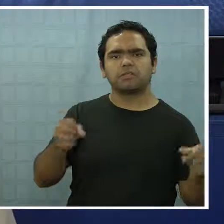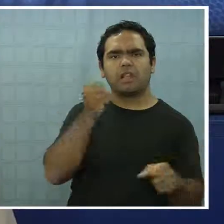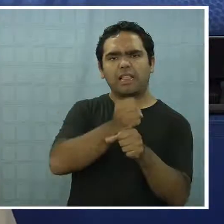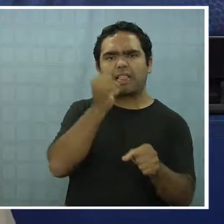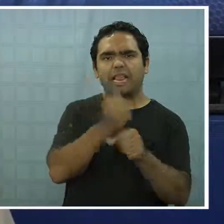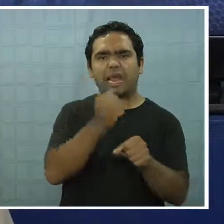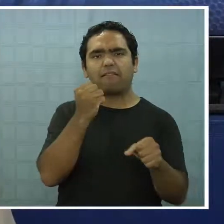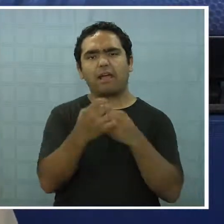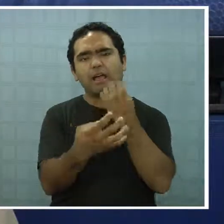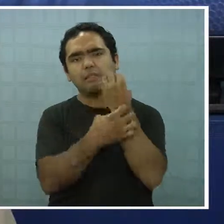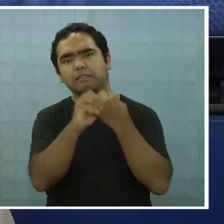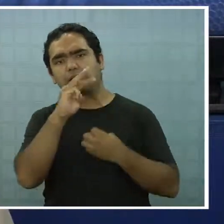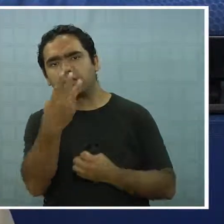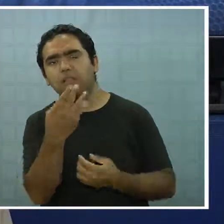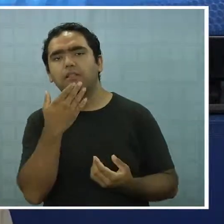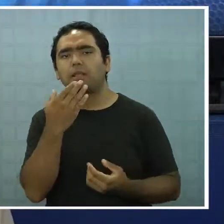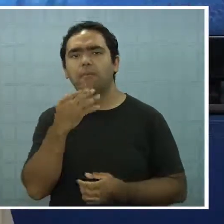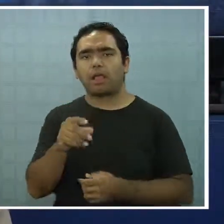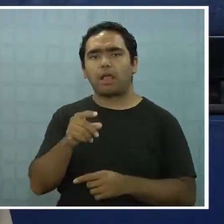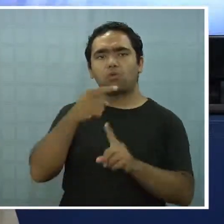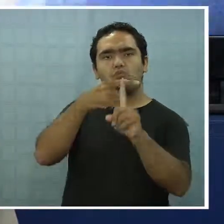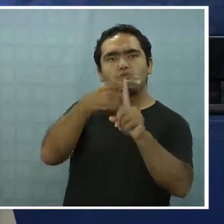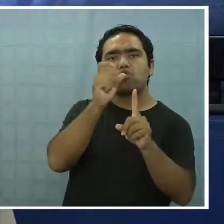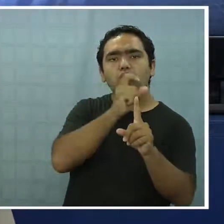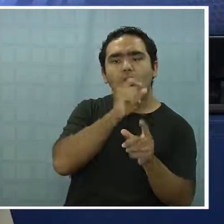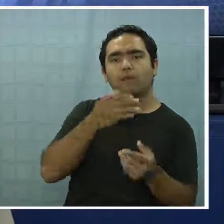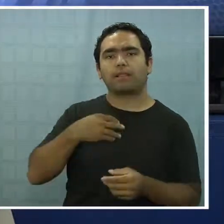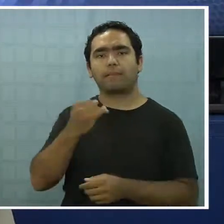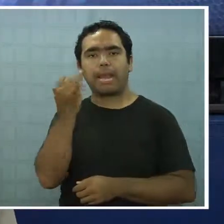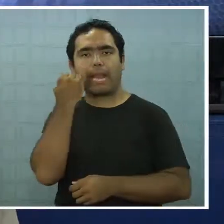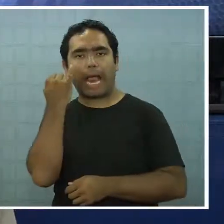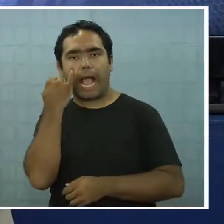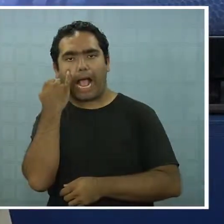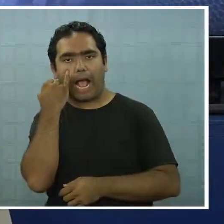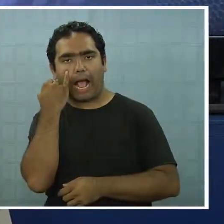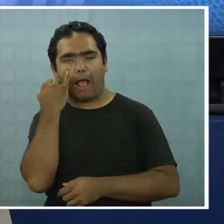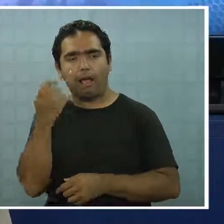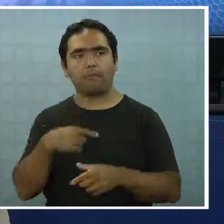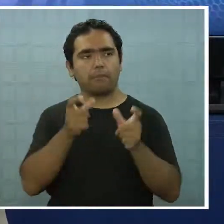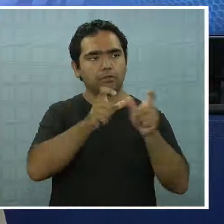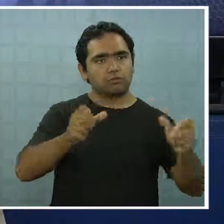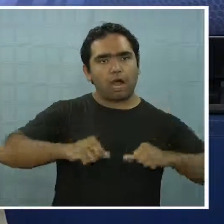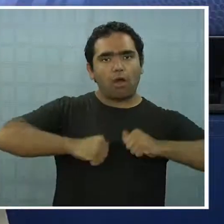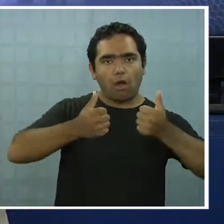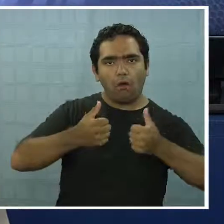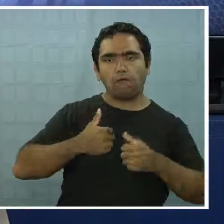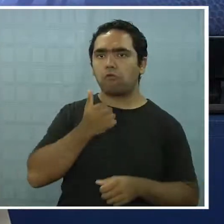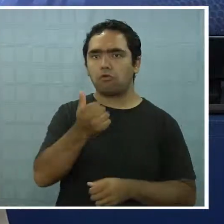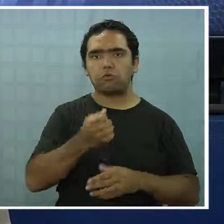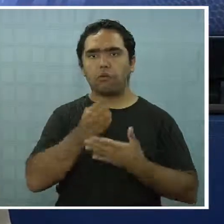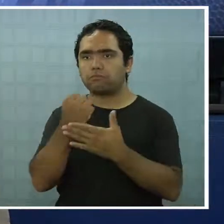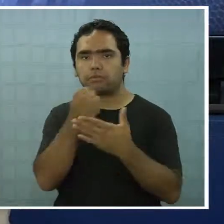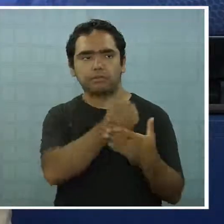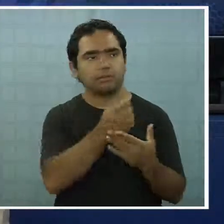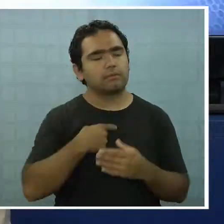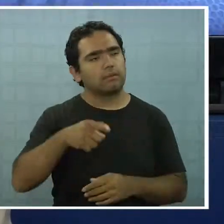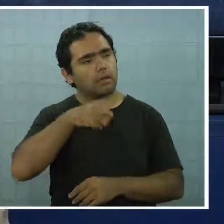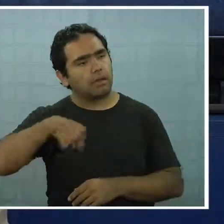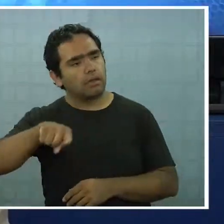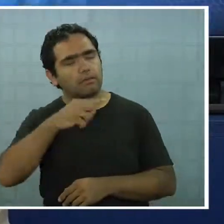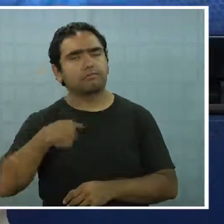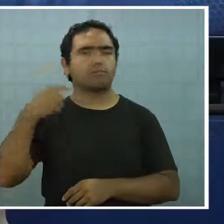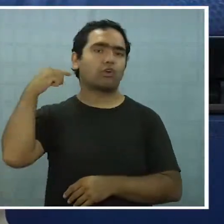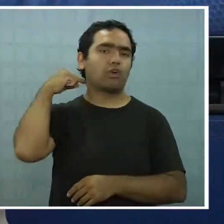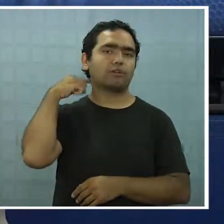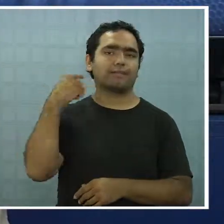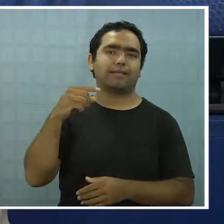Chuquicamata, gente de Cruz Roja, o sea, gente de INACAP, jóvenes. Entonces uno dice, yo creo que esto hay que tener también cierta